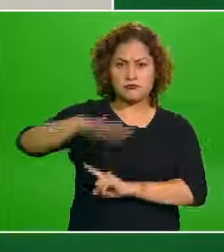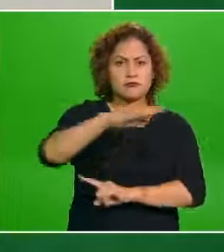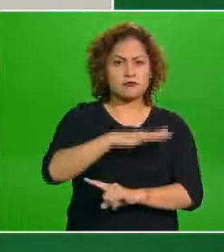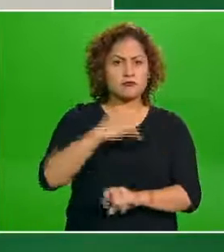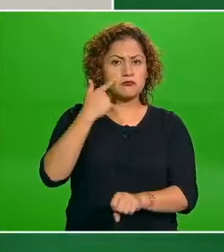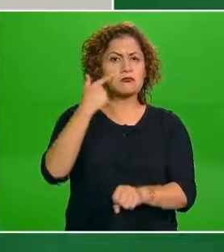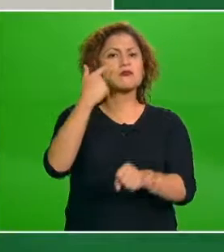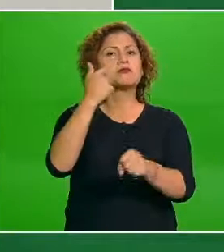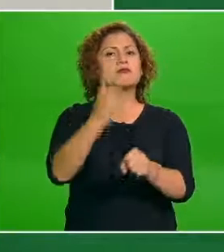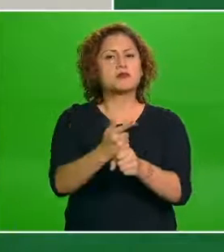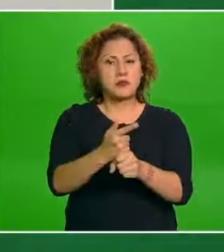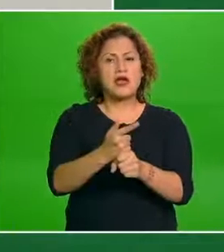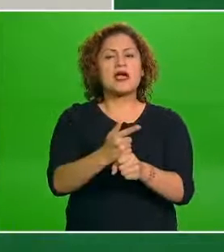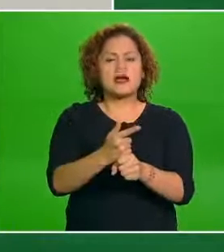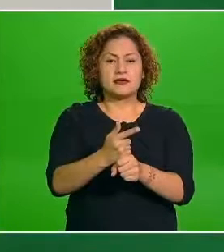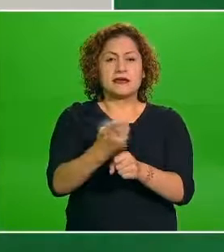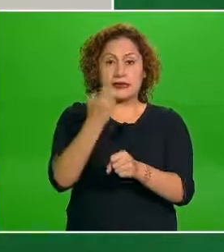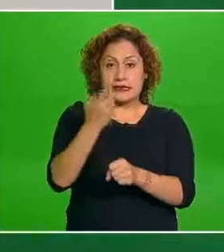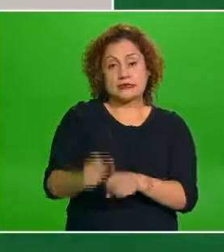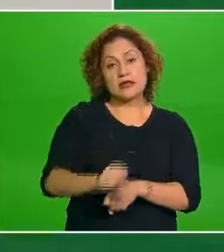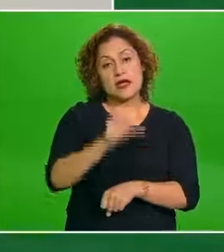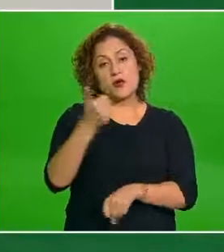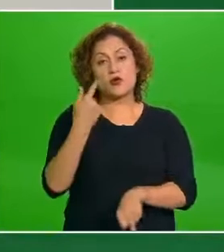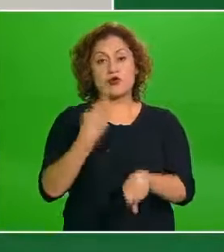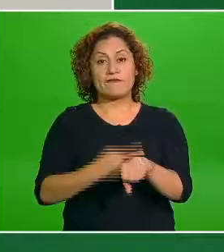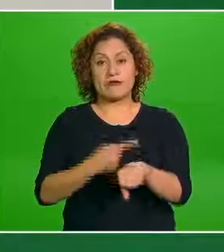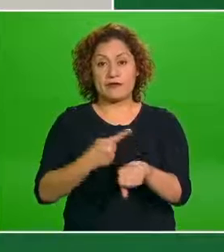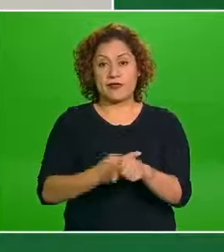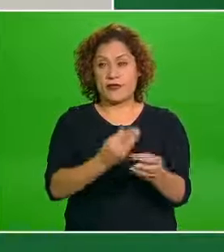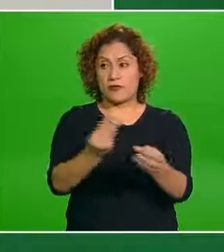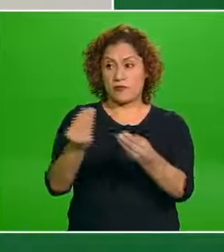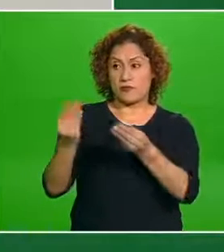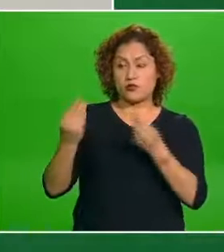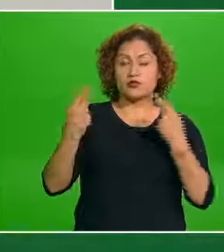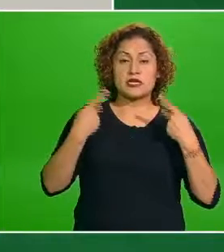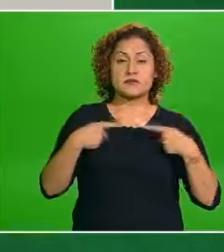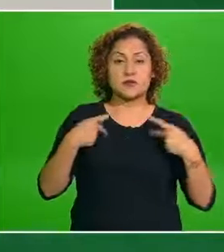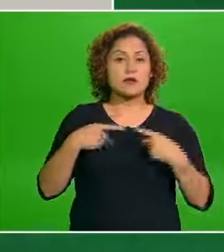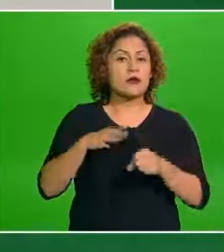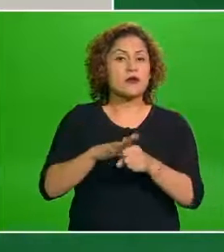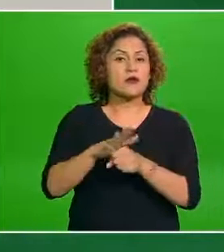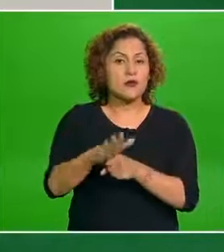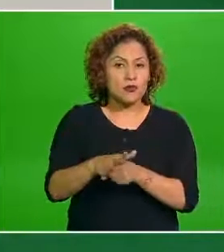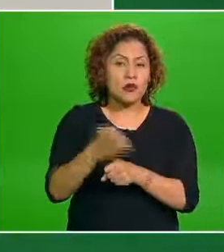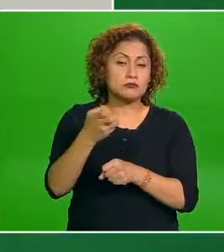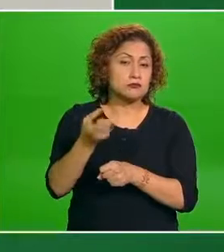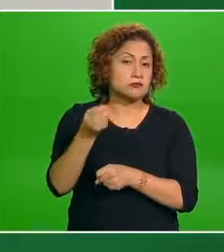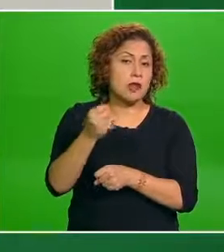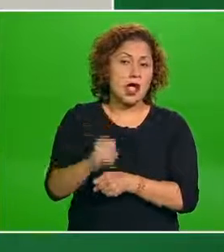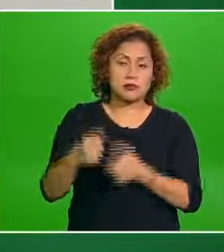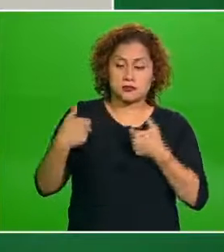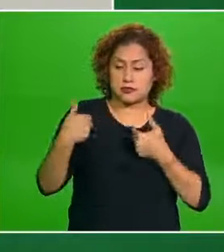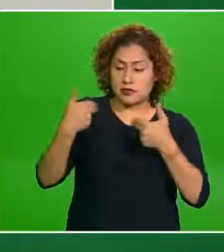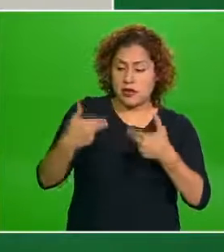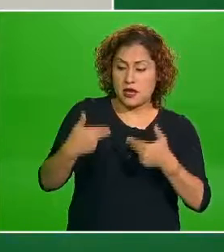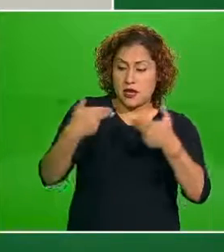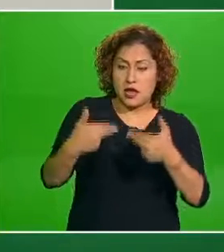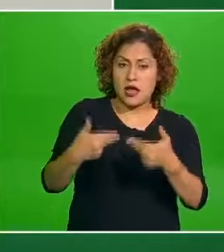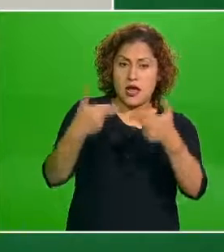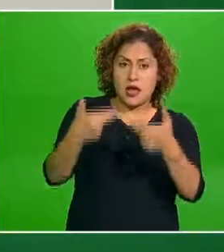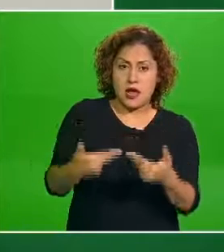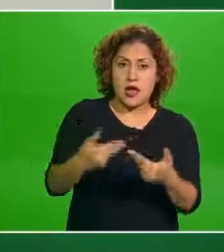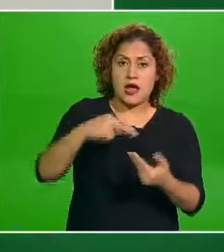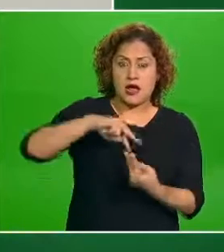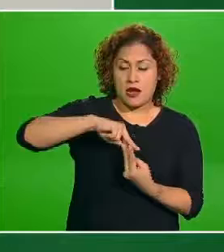estas epidemias y pandemias también que estamos teniendo de enfermedades crónico-degenerativas y que nos generan mucho